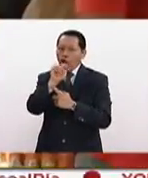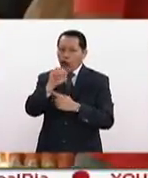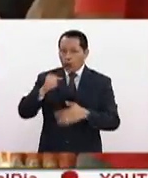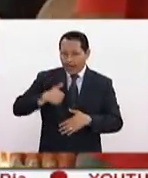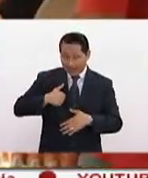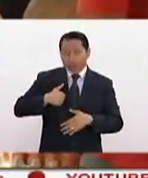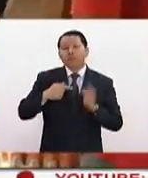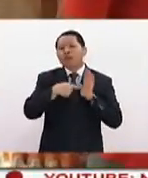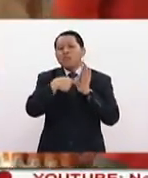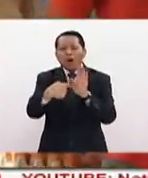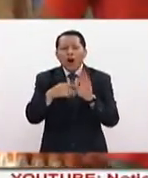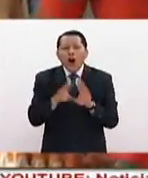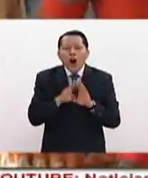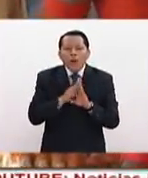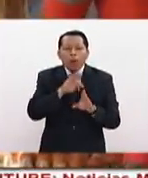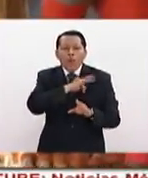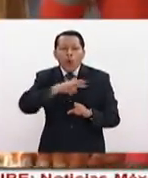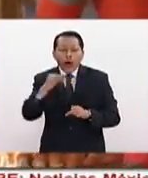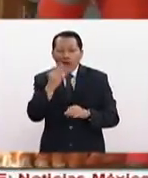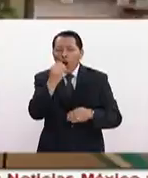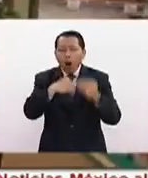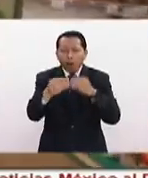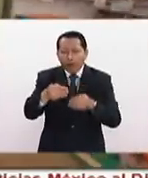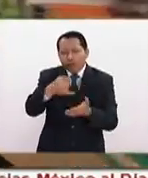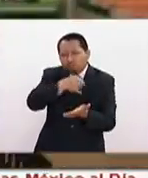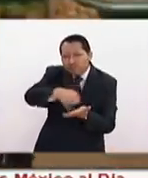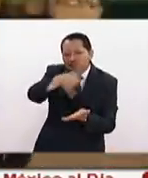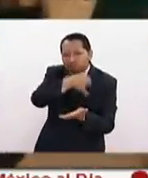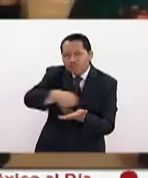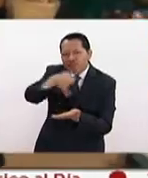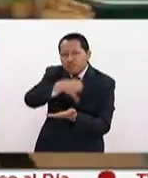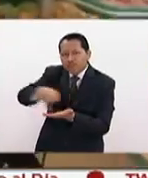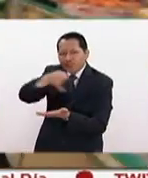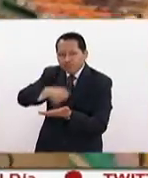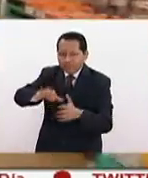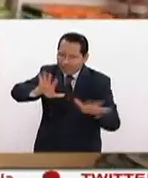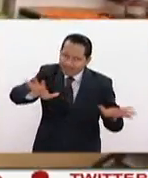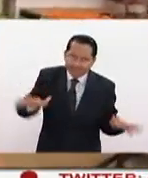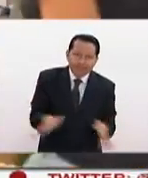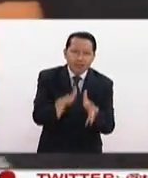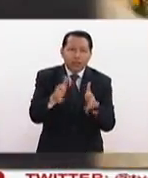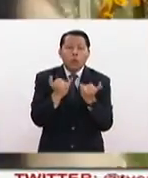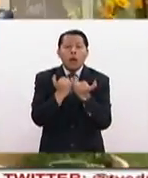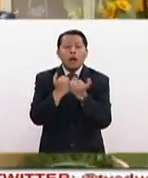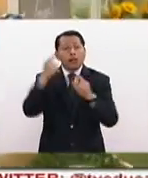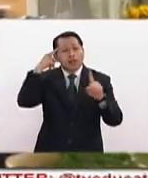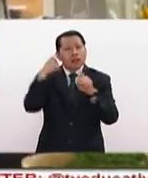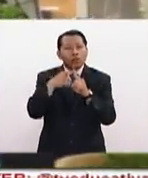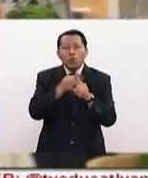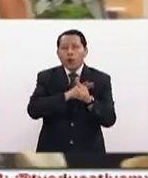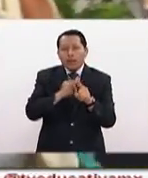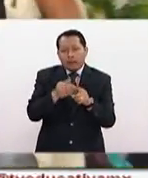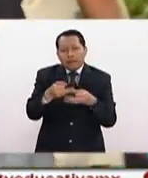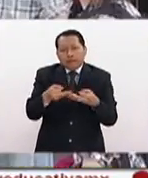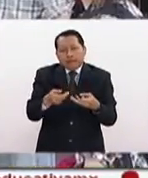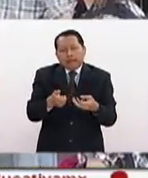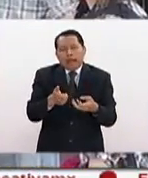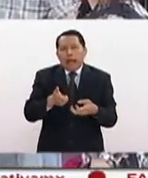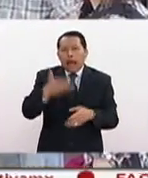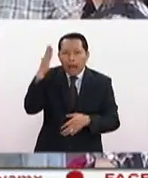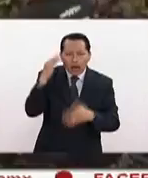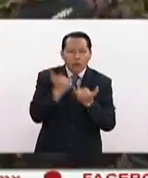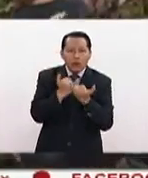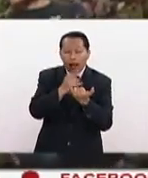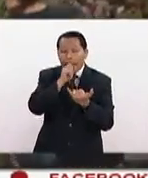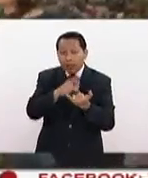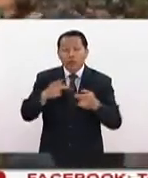documentaron iniciativas para incentivar el consumo de alimentos cultivados localmente y hacer frente a retos como el encarecimiento de la tierra y el